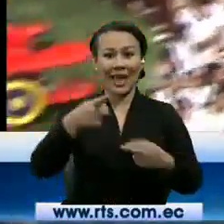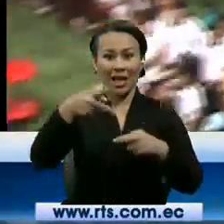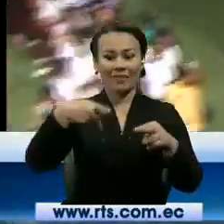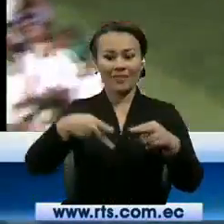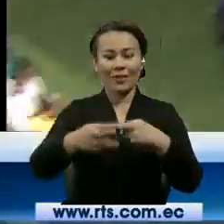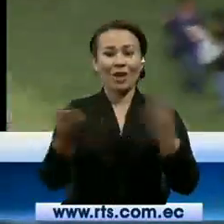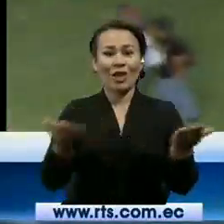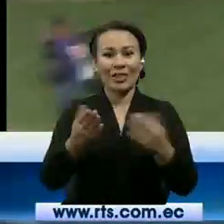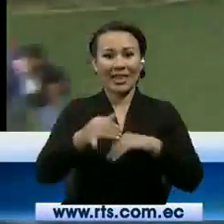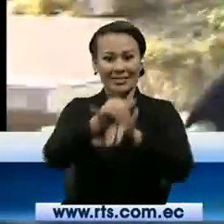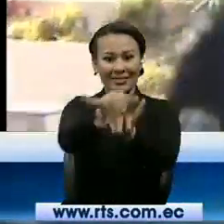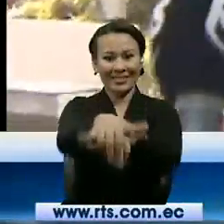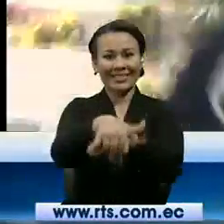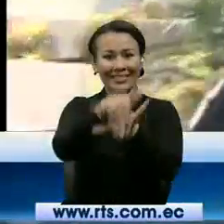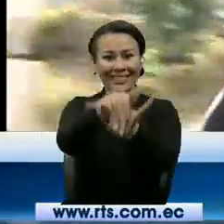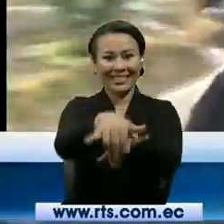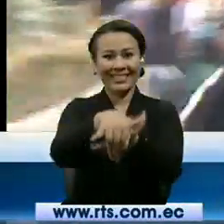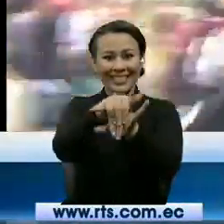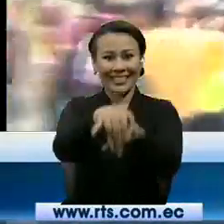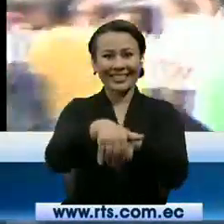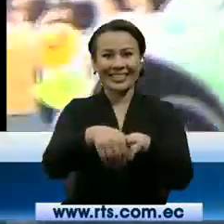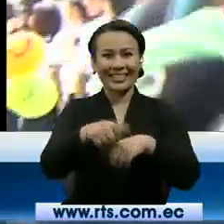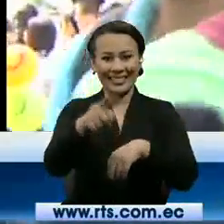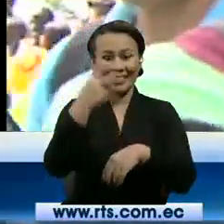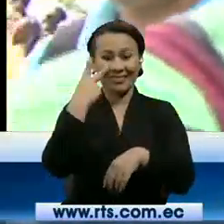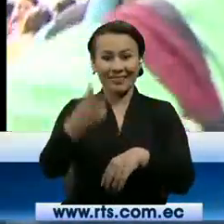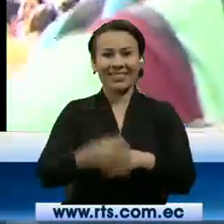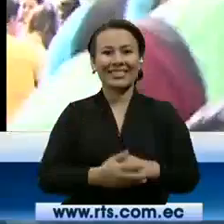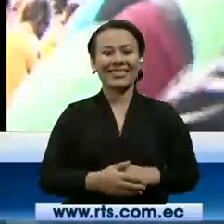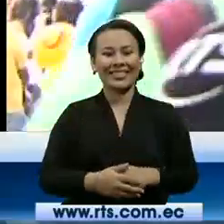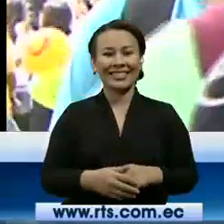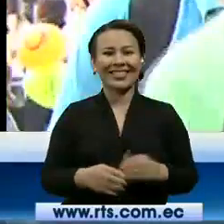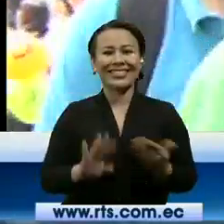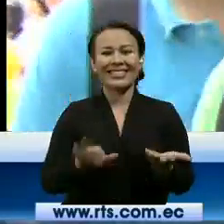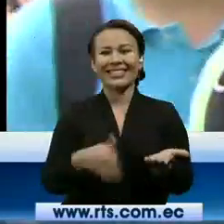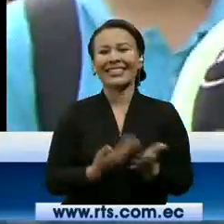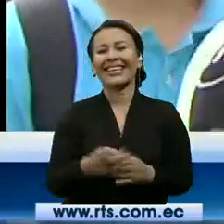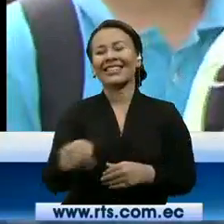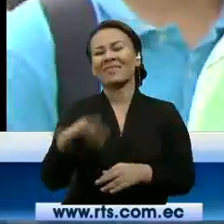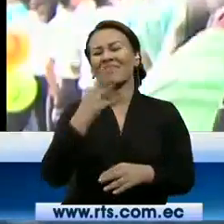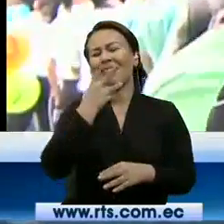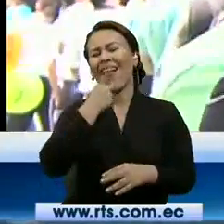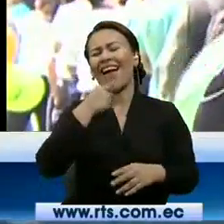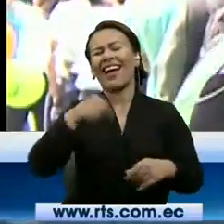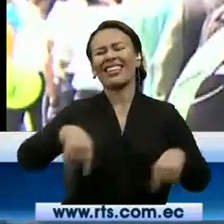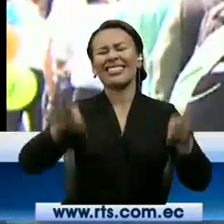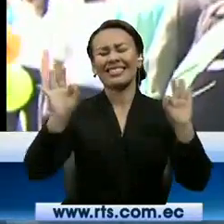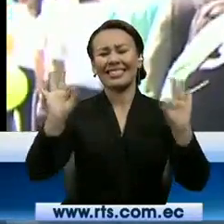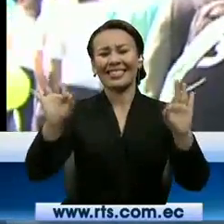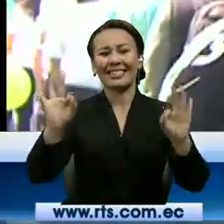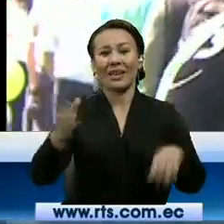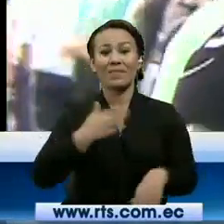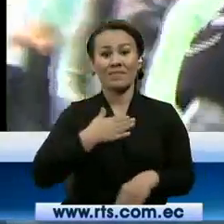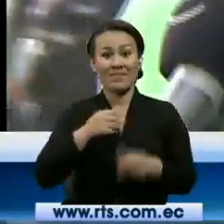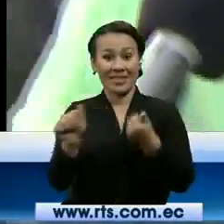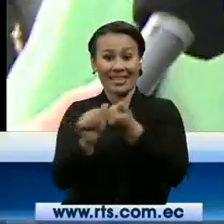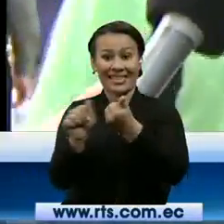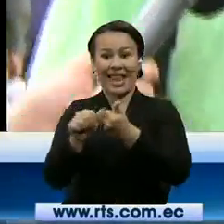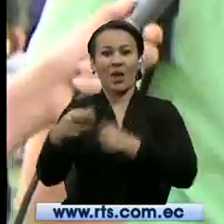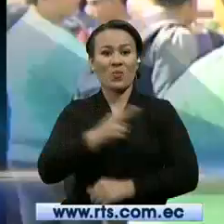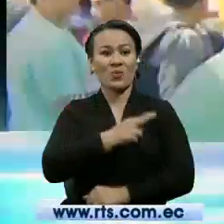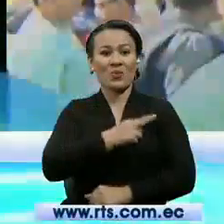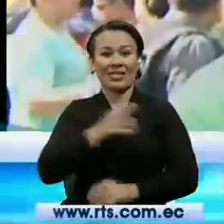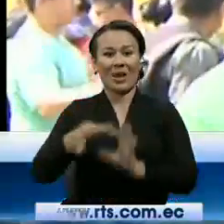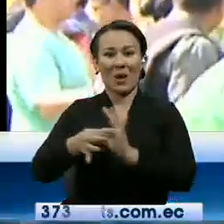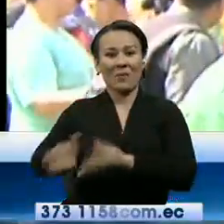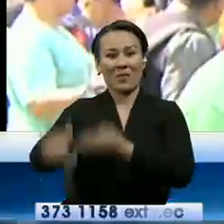del Salado. ¿Tuvieron alguno de los juegos? Sí, ya nos subimos a ese y a ese, y la verdad este fue increíble. Con todos mis compañeros de la universidad vinimos